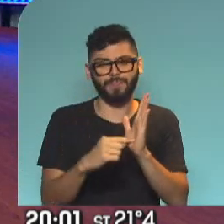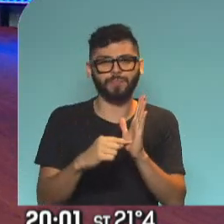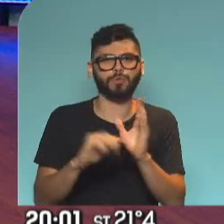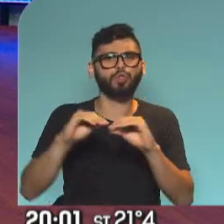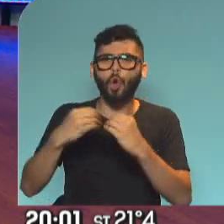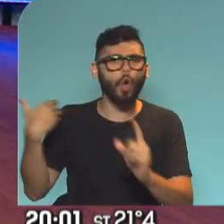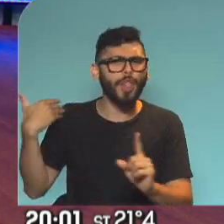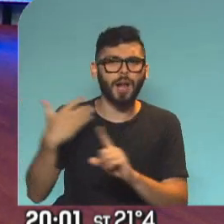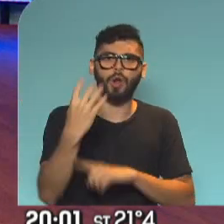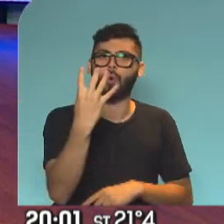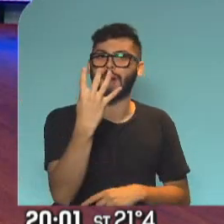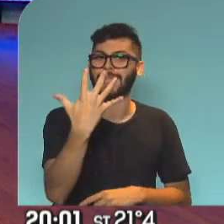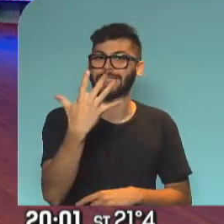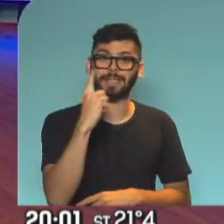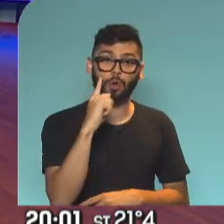ascendió a